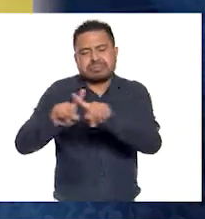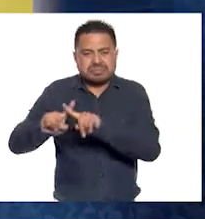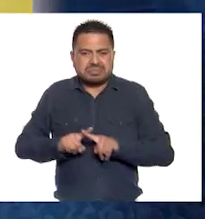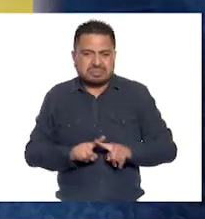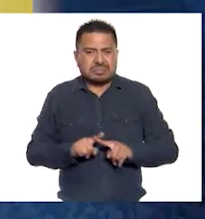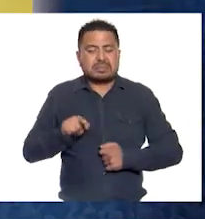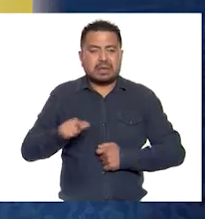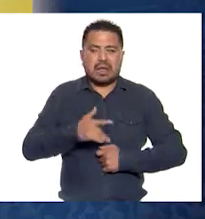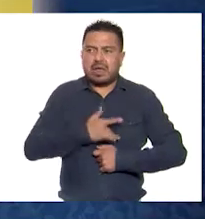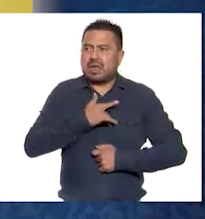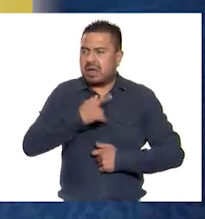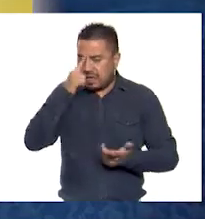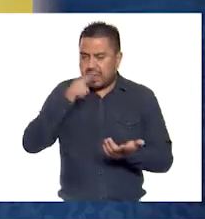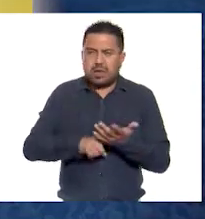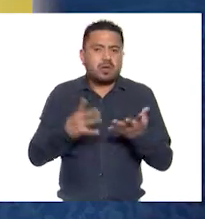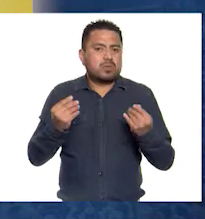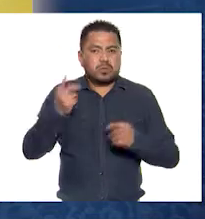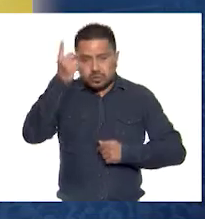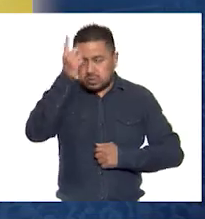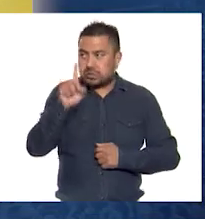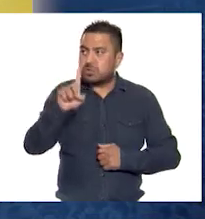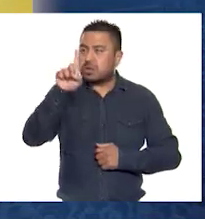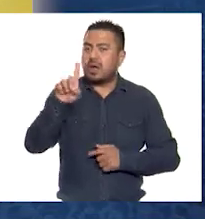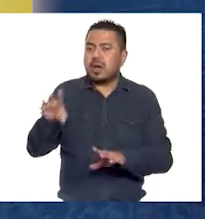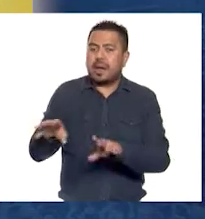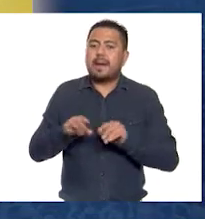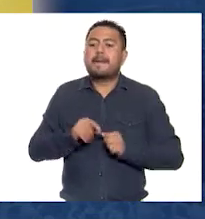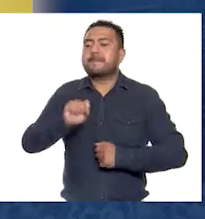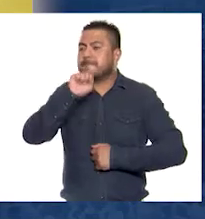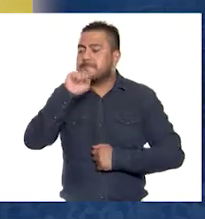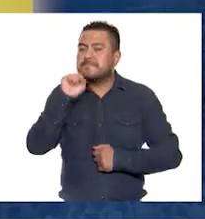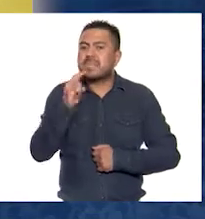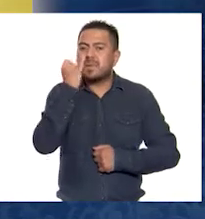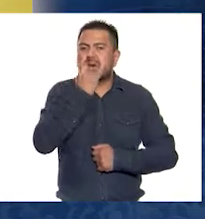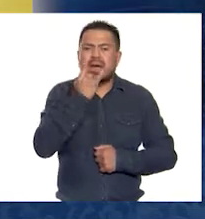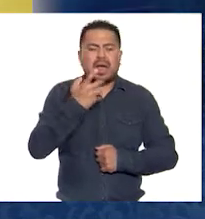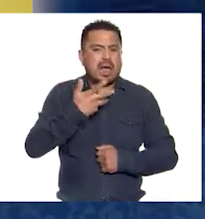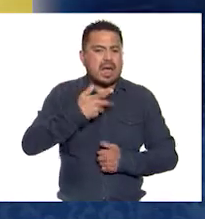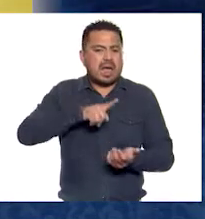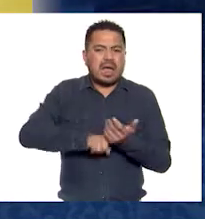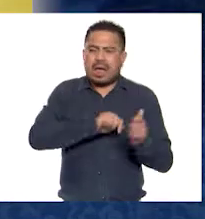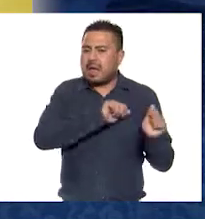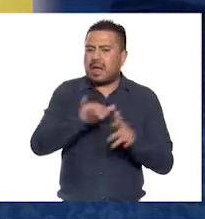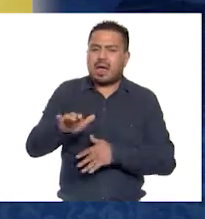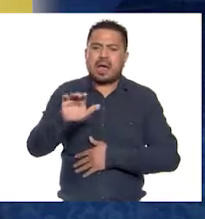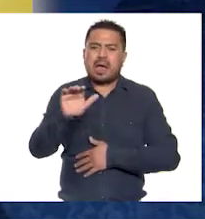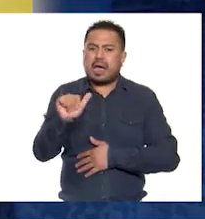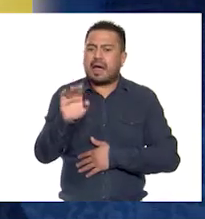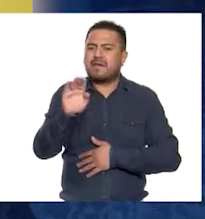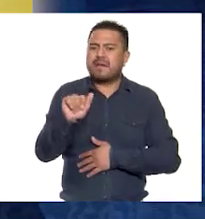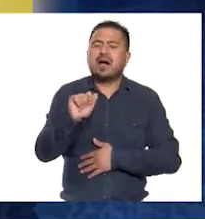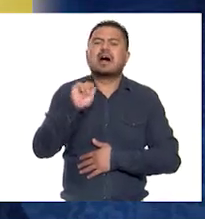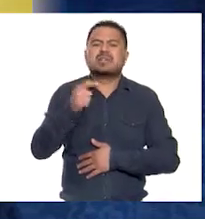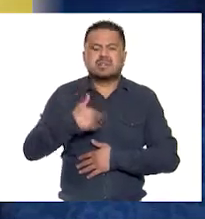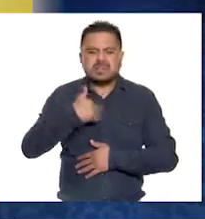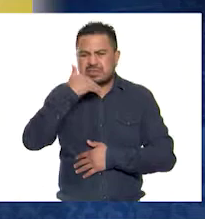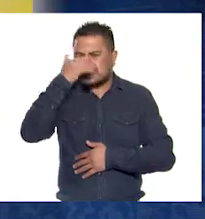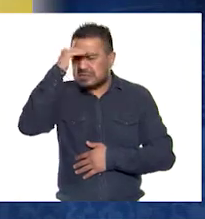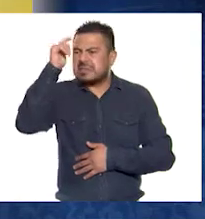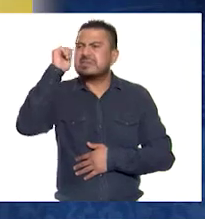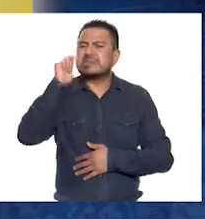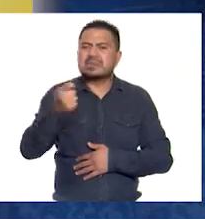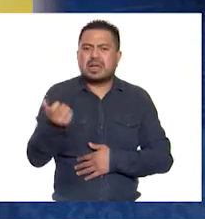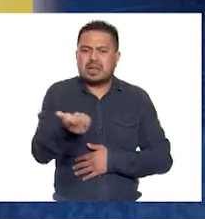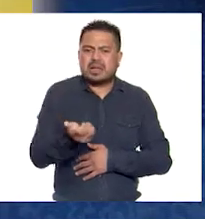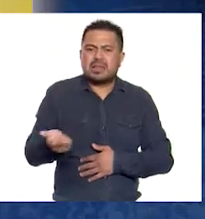decir, creían en muchos dioses, poseían el mismo idioma y tenían como santuario la Caba, que en árabe significa el